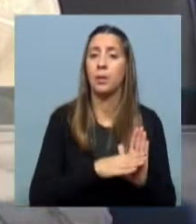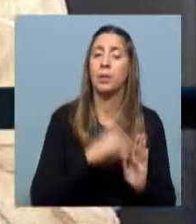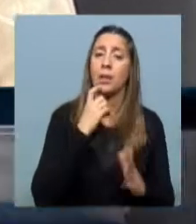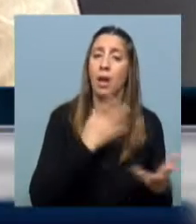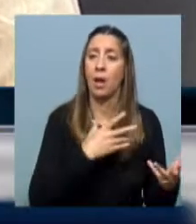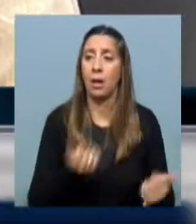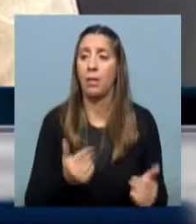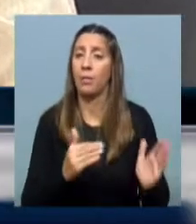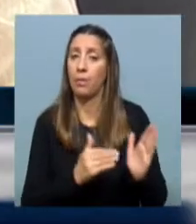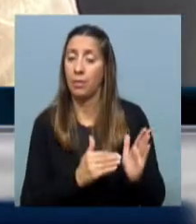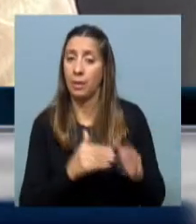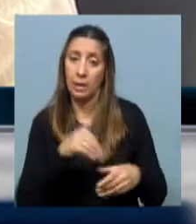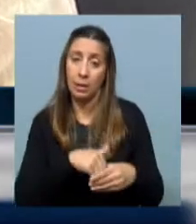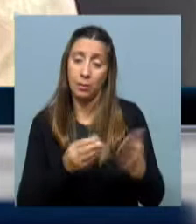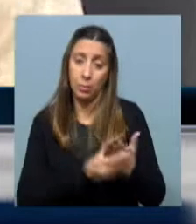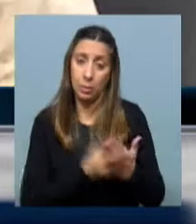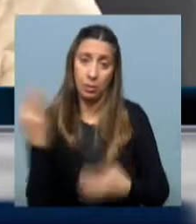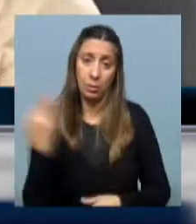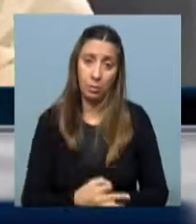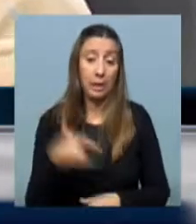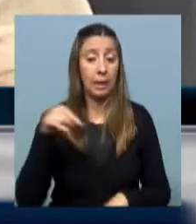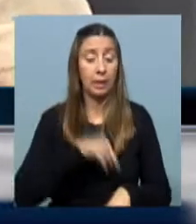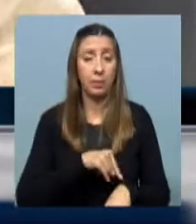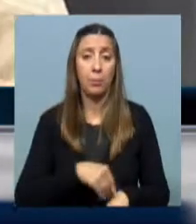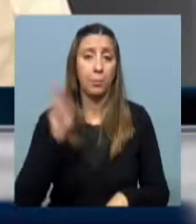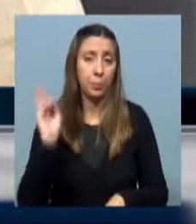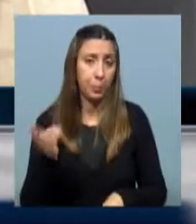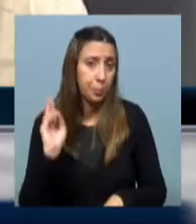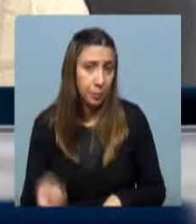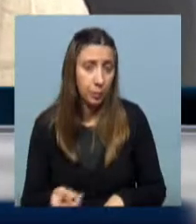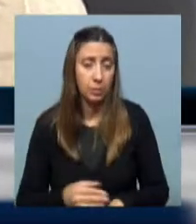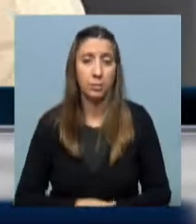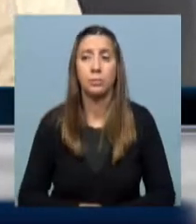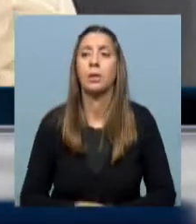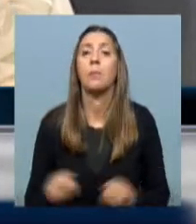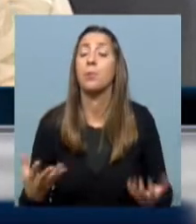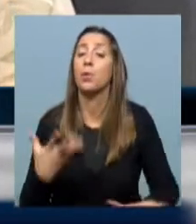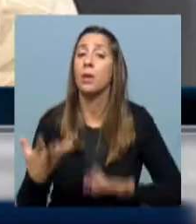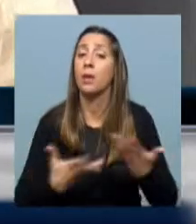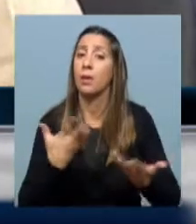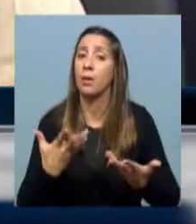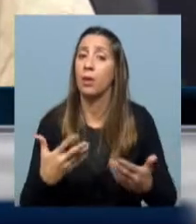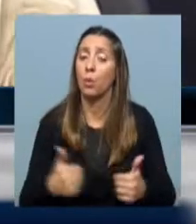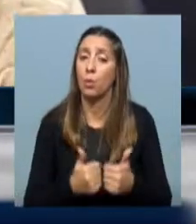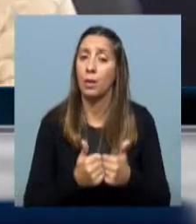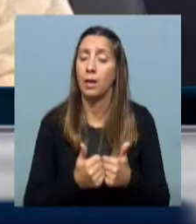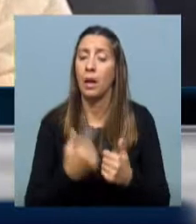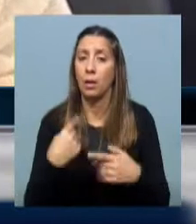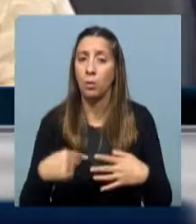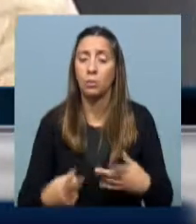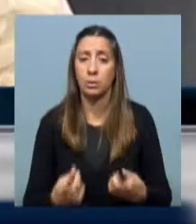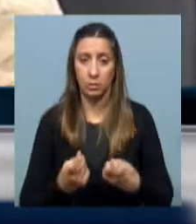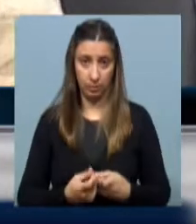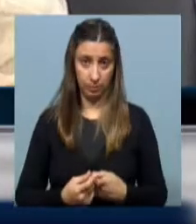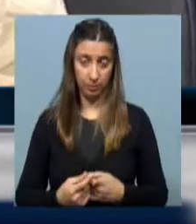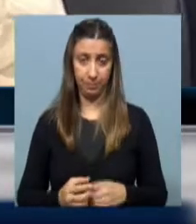Solidario, dependiente de mi ministerio. En esta época está prohibido hacer quemas controladas, porque la quema controlada tiene que tener una serie de requisitos